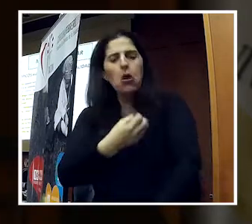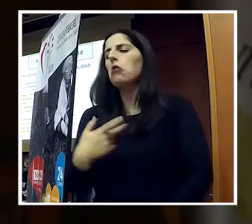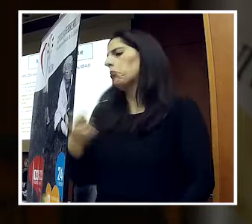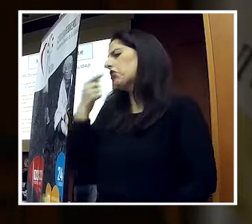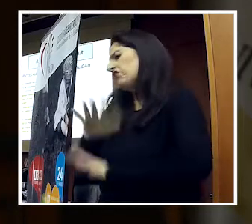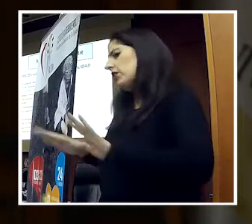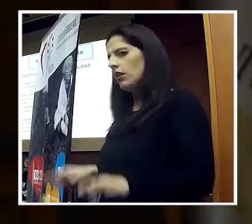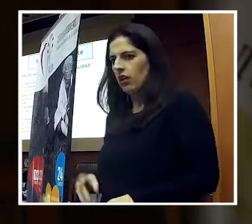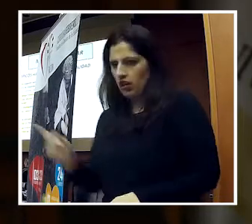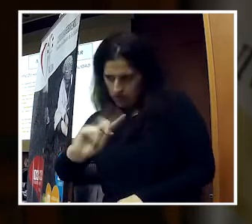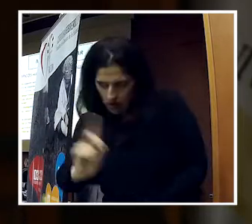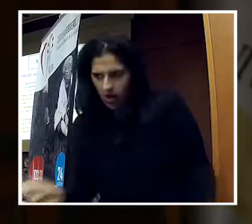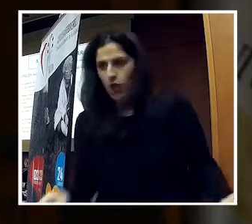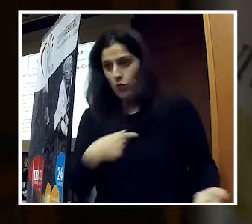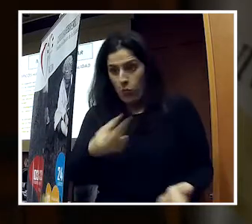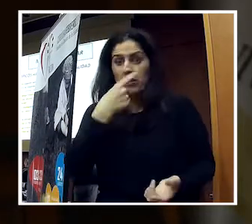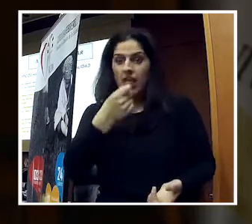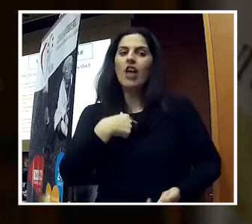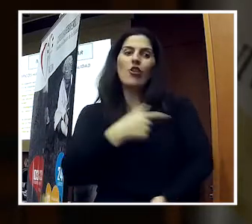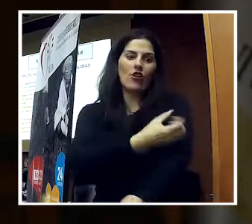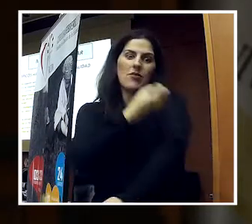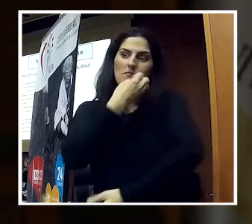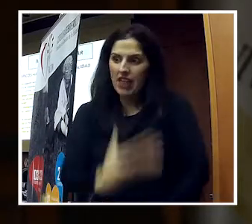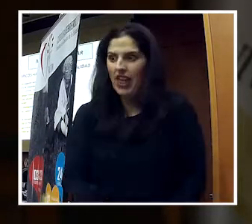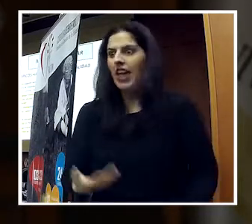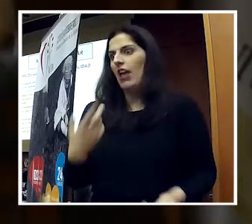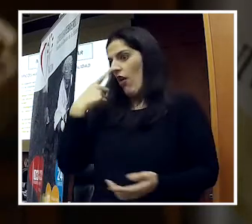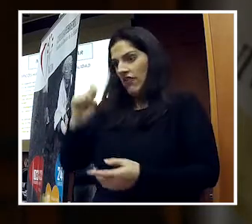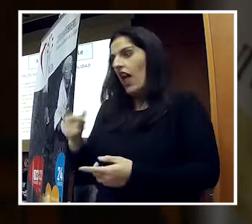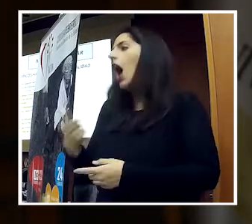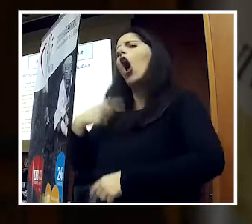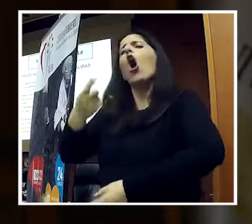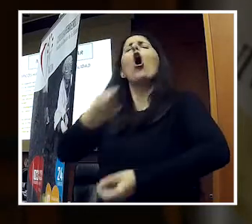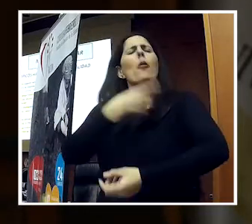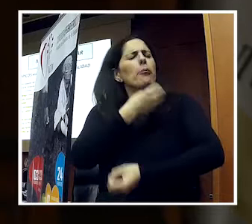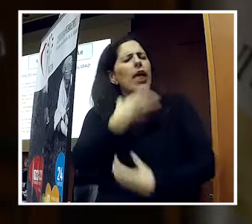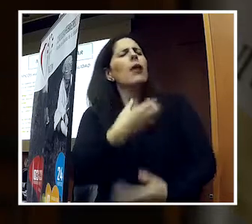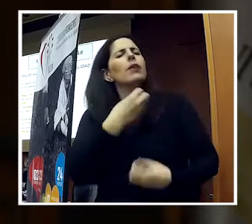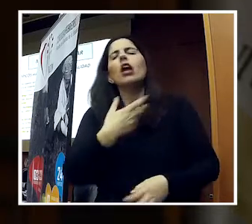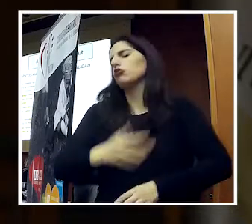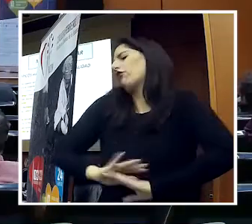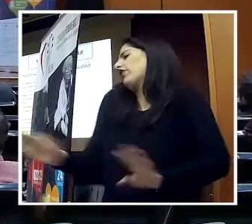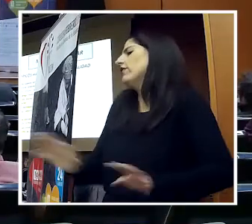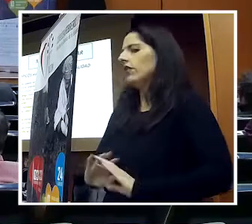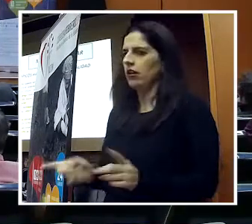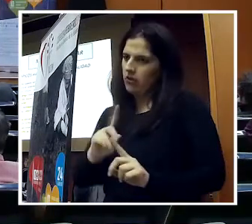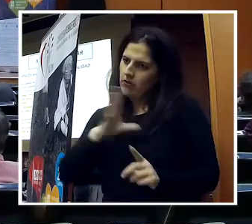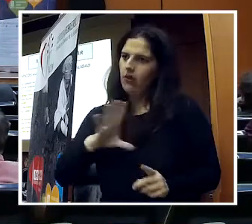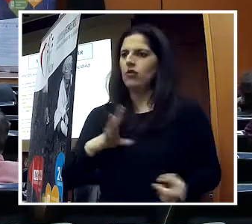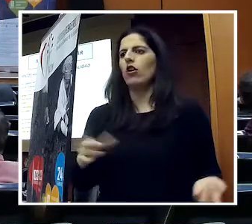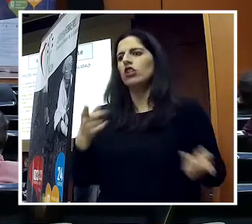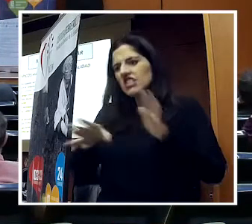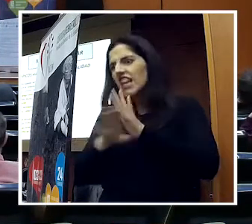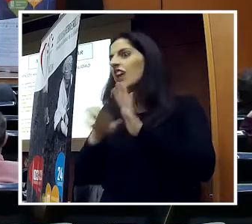bien. Esto es algo que yo no me creo que me pase a mí mismo, porque como me digo la tensión y creo que lo he repetido hasta la saciedad, pues siguen diciéndonos todos los días en la